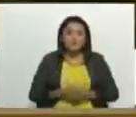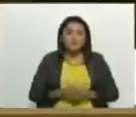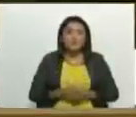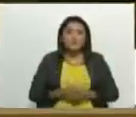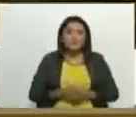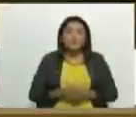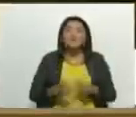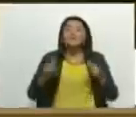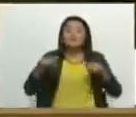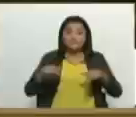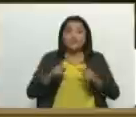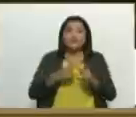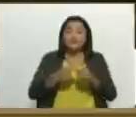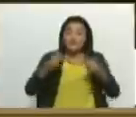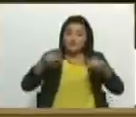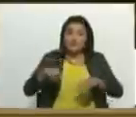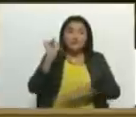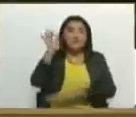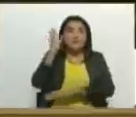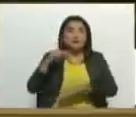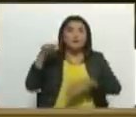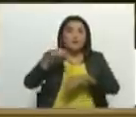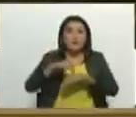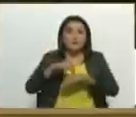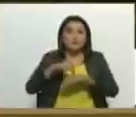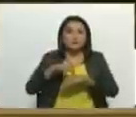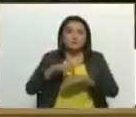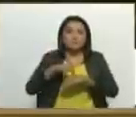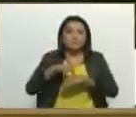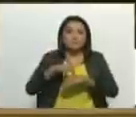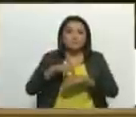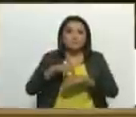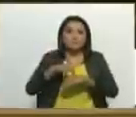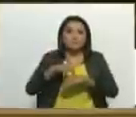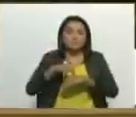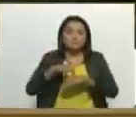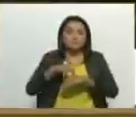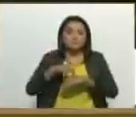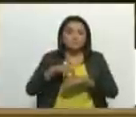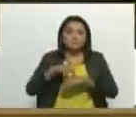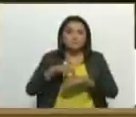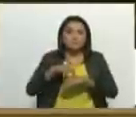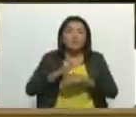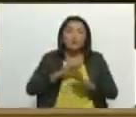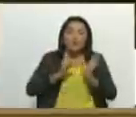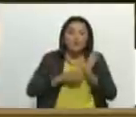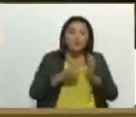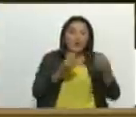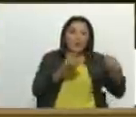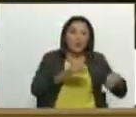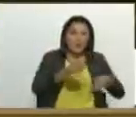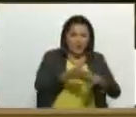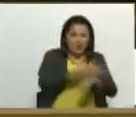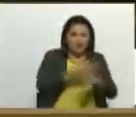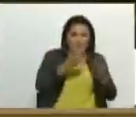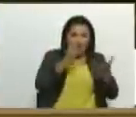esta Asamblea Nacional, en el cumplimiento del espíritu del acuerdo aprobado por unanimidad,